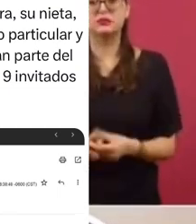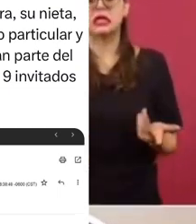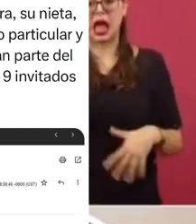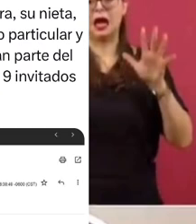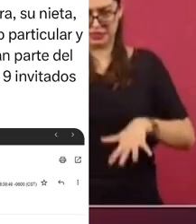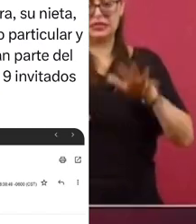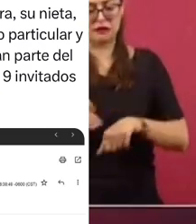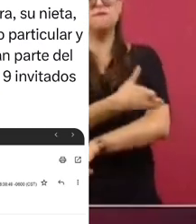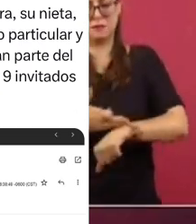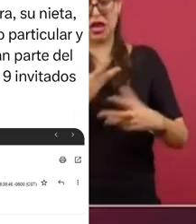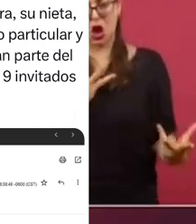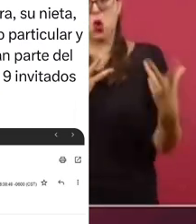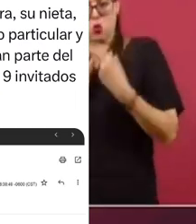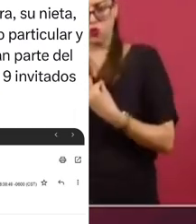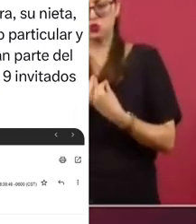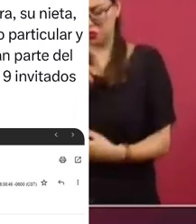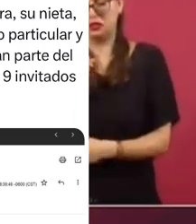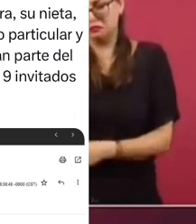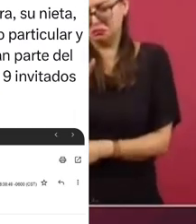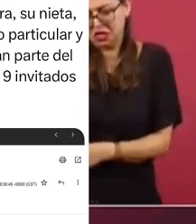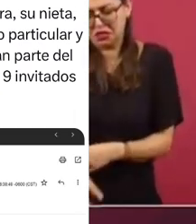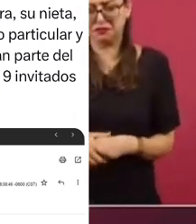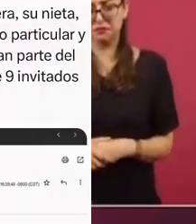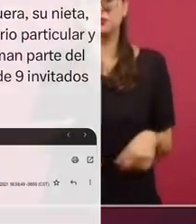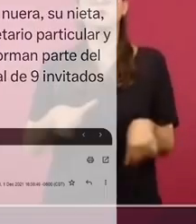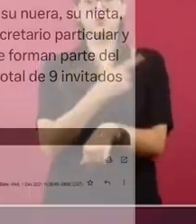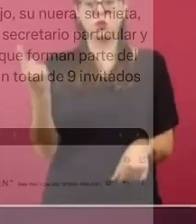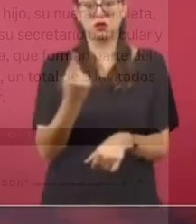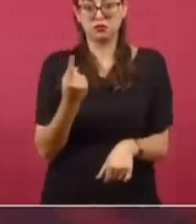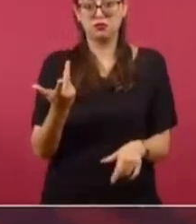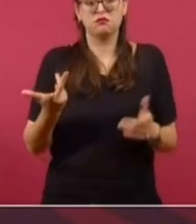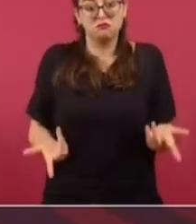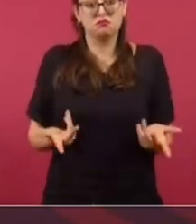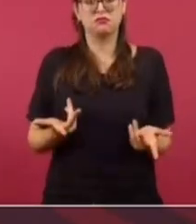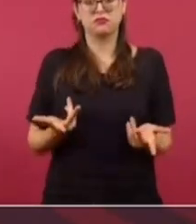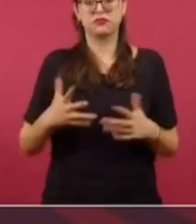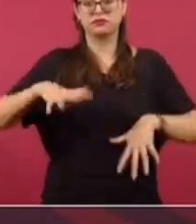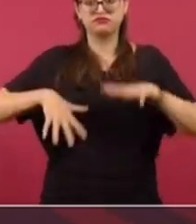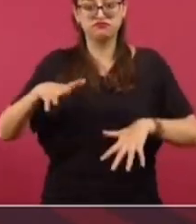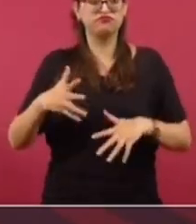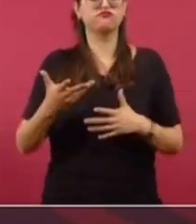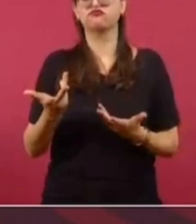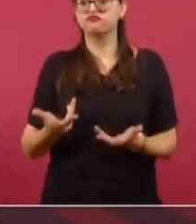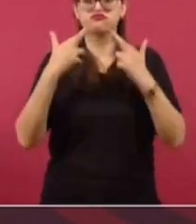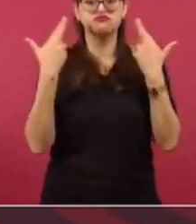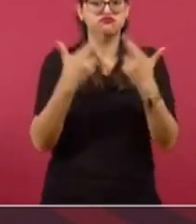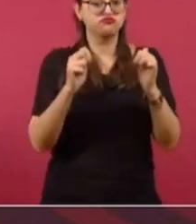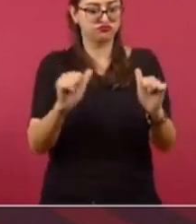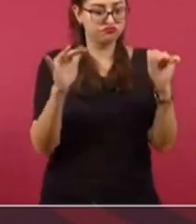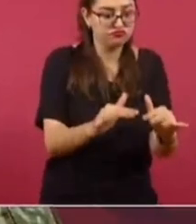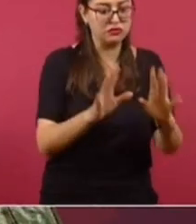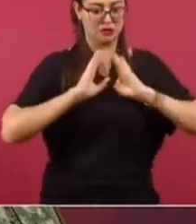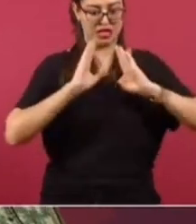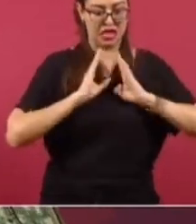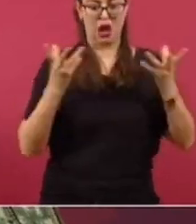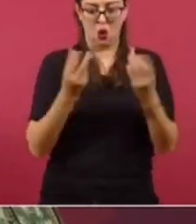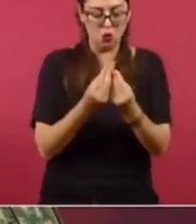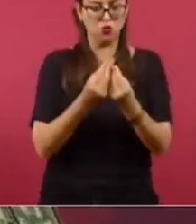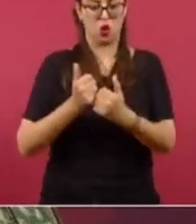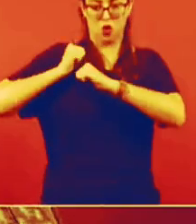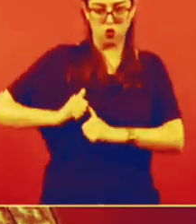mi familia, porque dentro de las actividades que hacemos, la conferencia de ejércitos americanos, las reuniones de ejércitos,